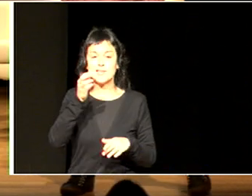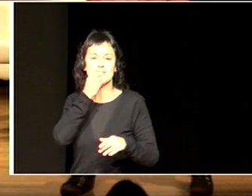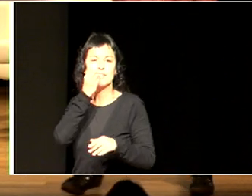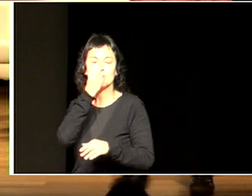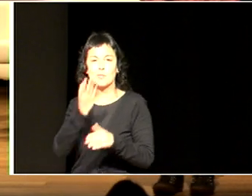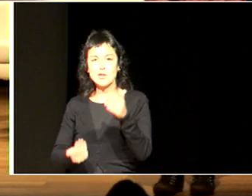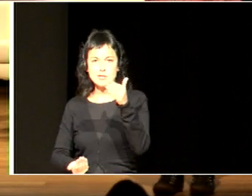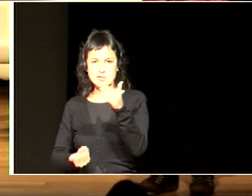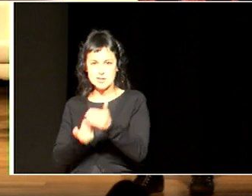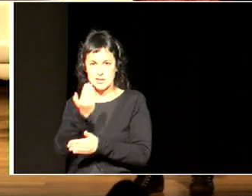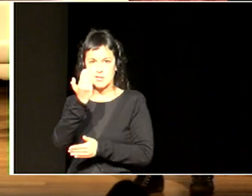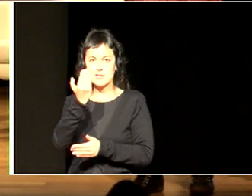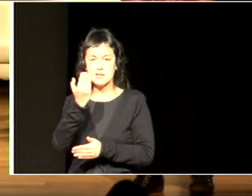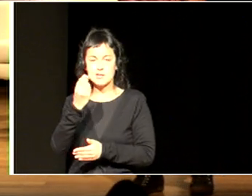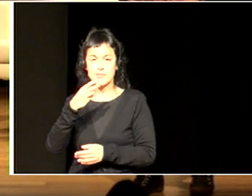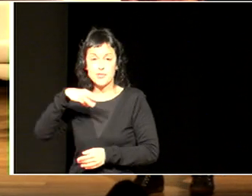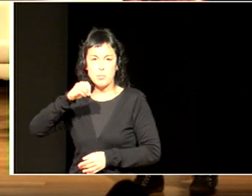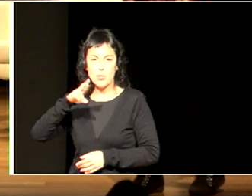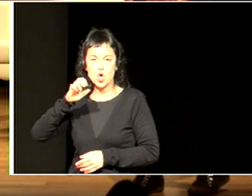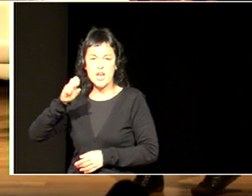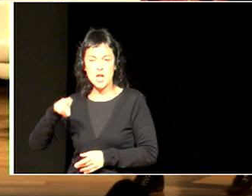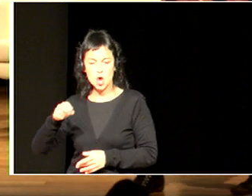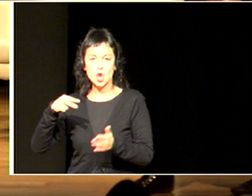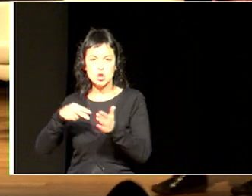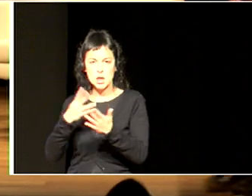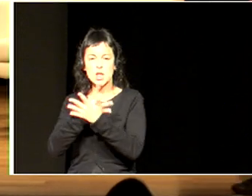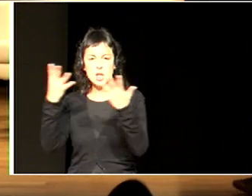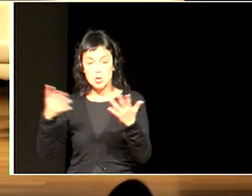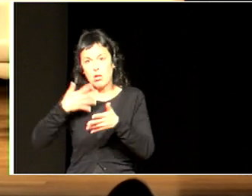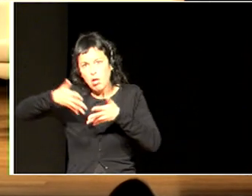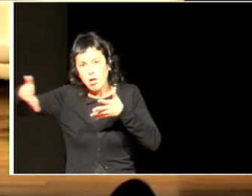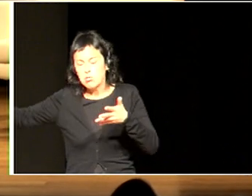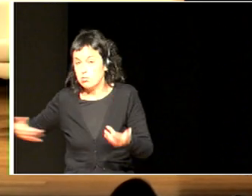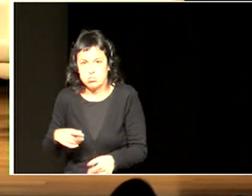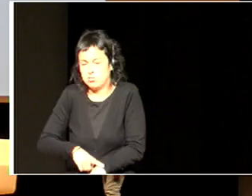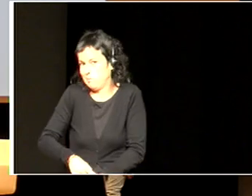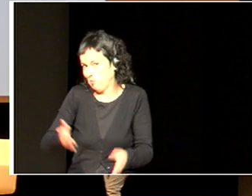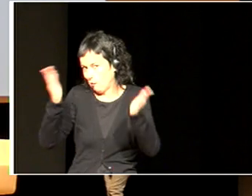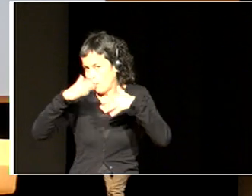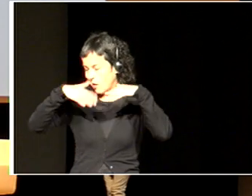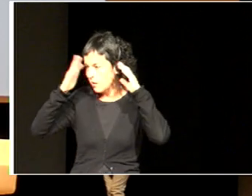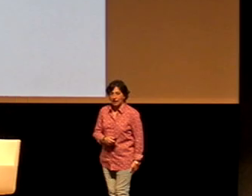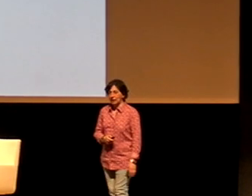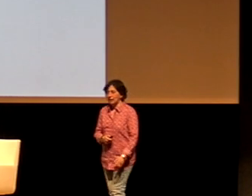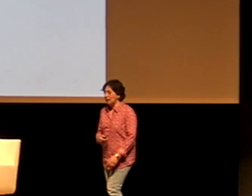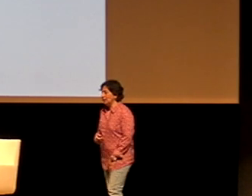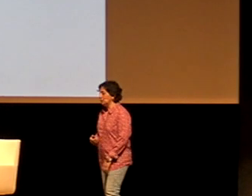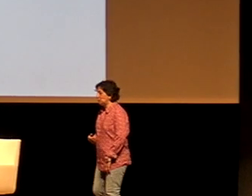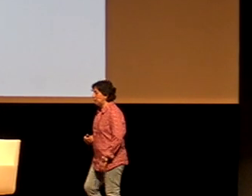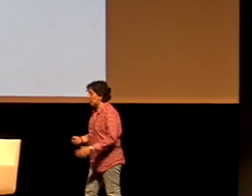2019 para todo hay que citar pues no me da la vida no me da la vida para tanta cita